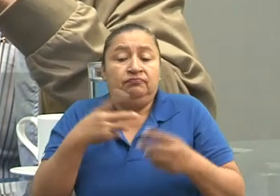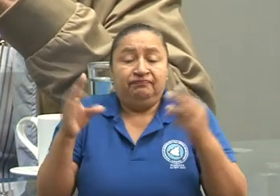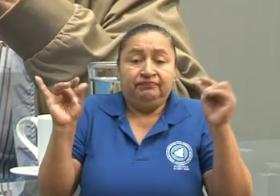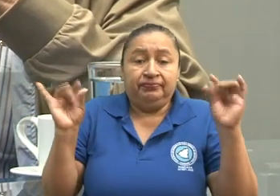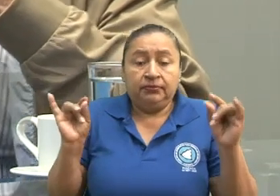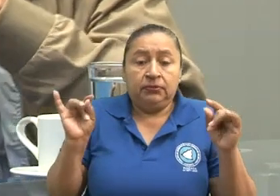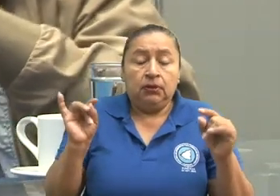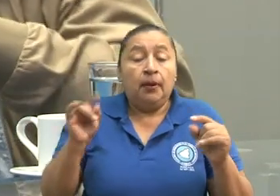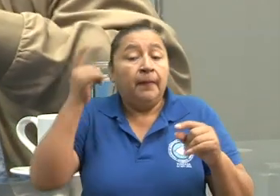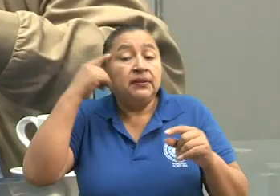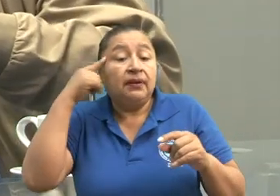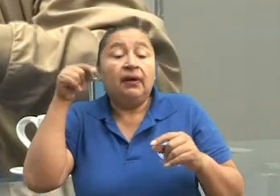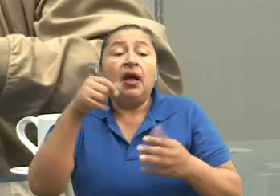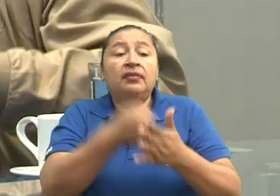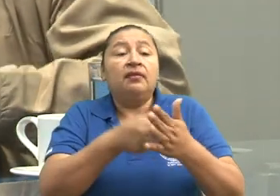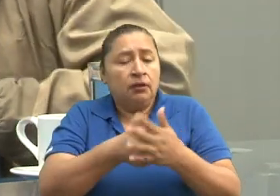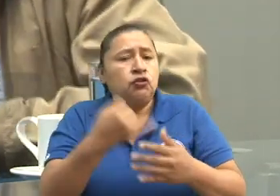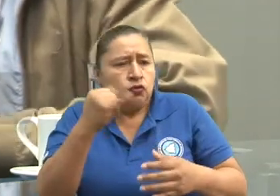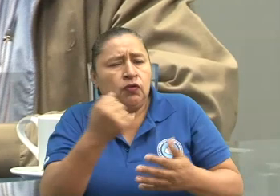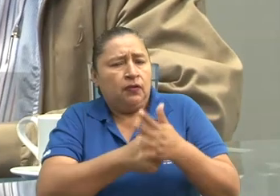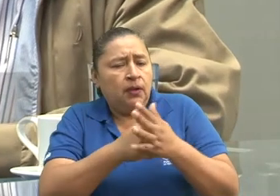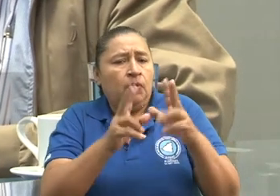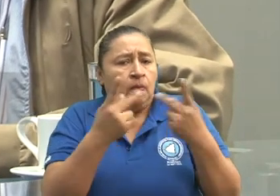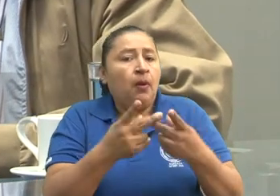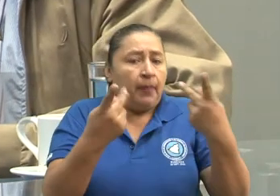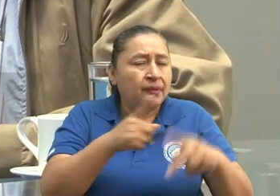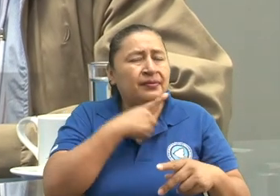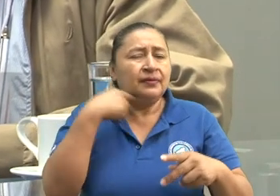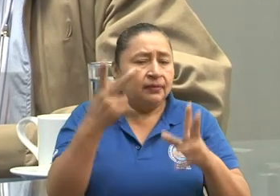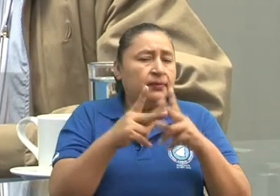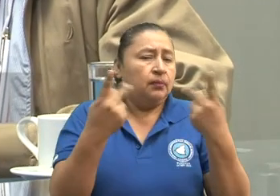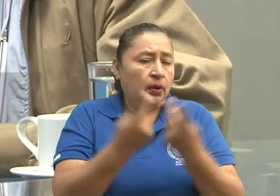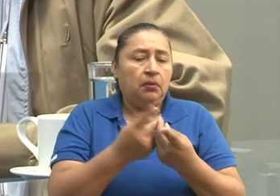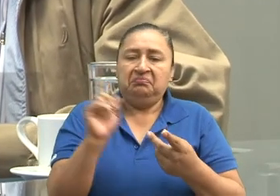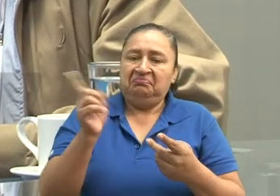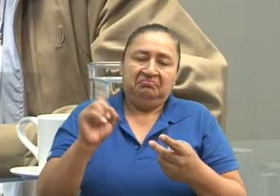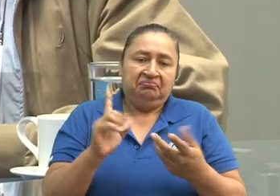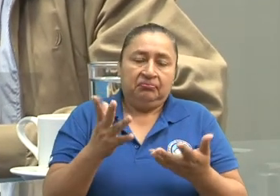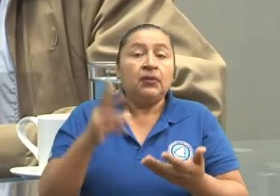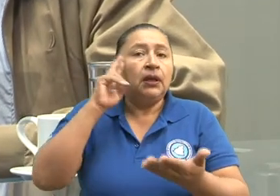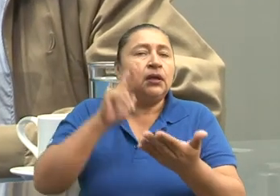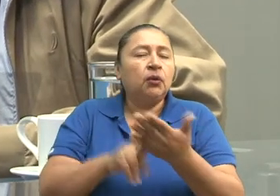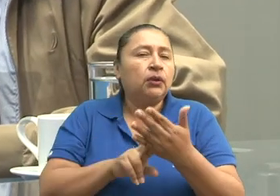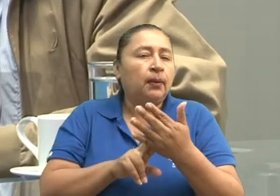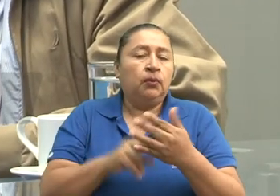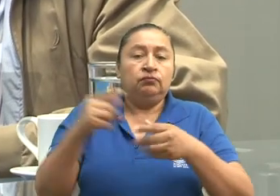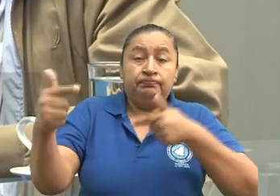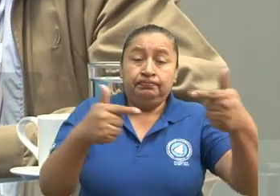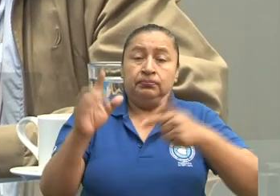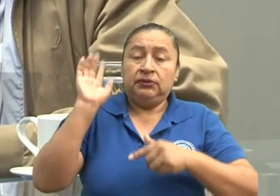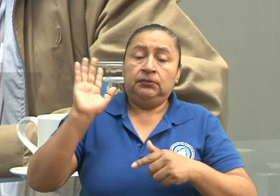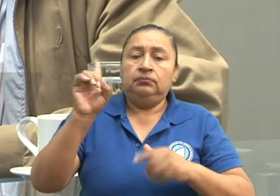que defendía al pueblo, pero no respondía a los intereses del pueblo. Si nosotros nos acordamos, en la guerra civil de